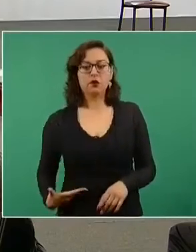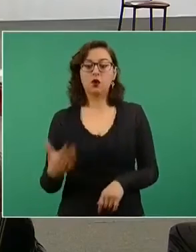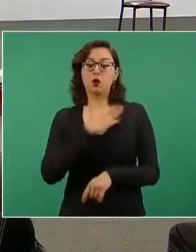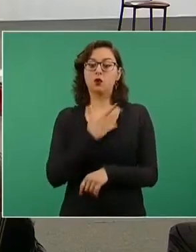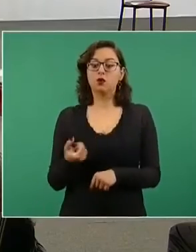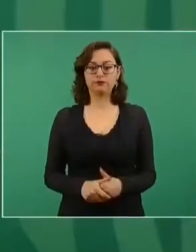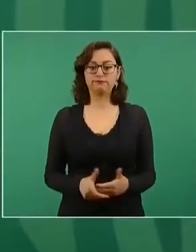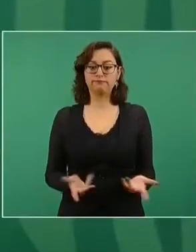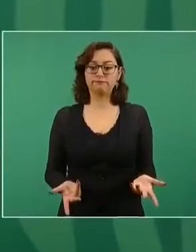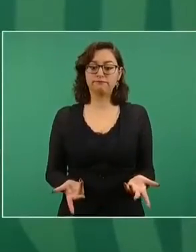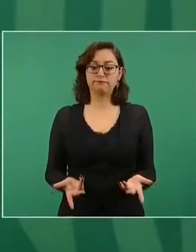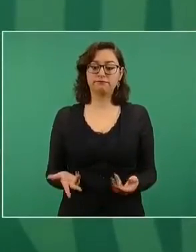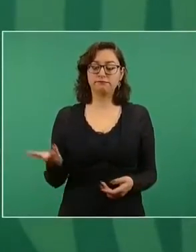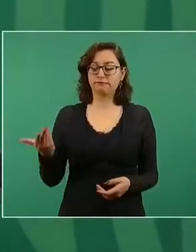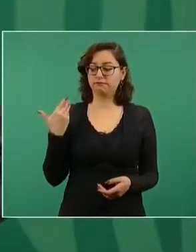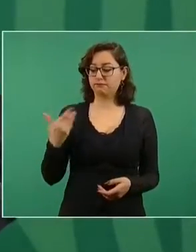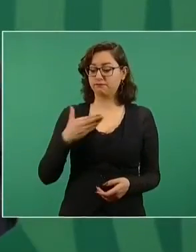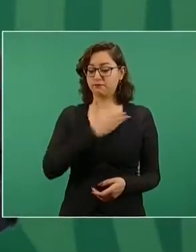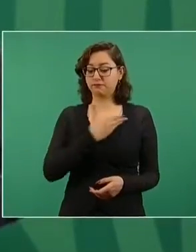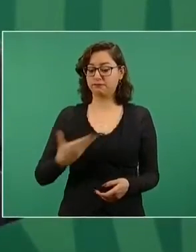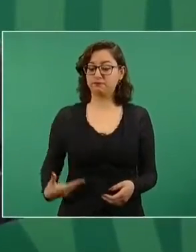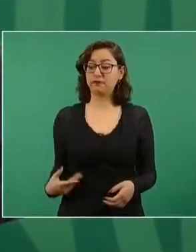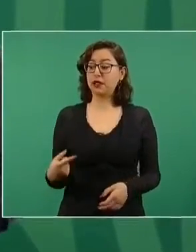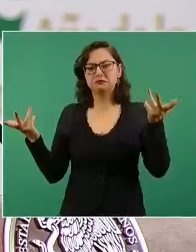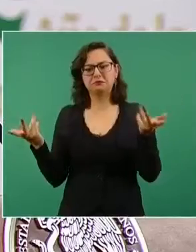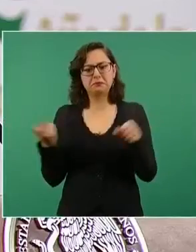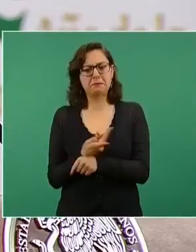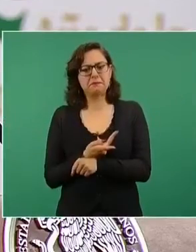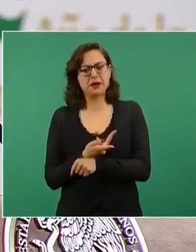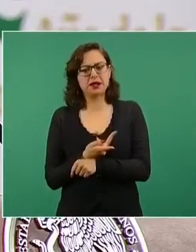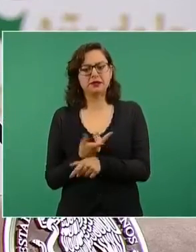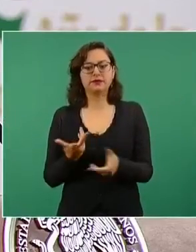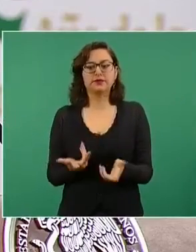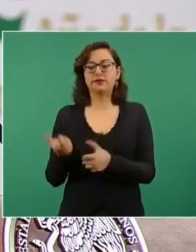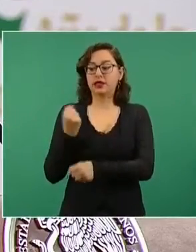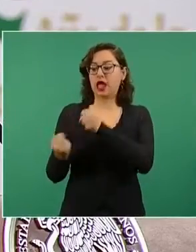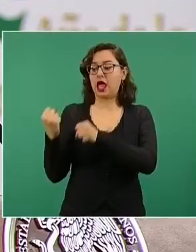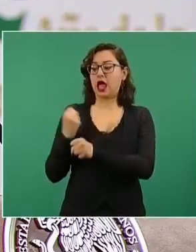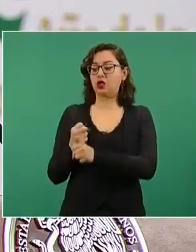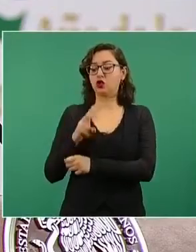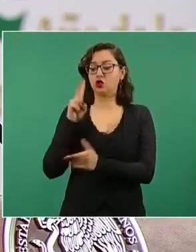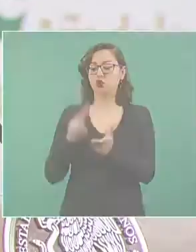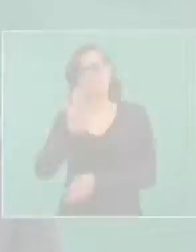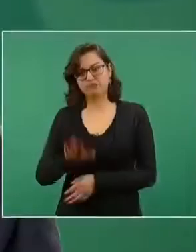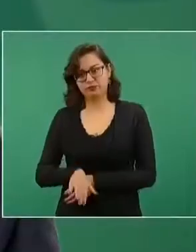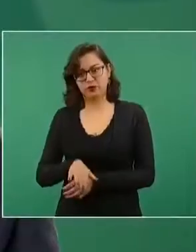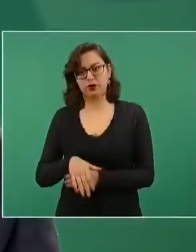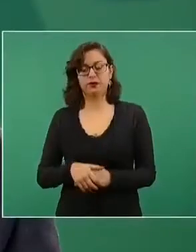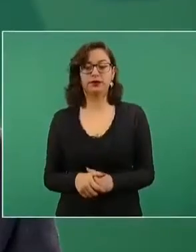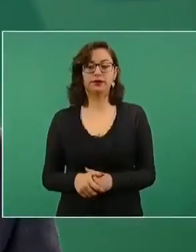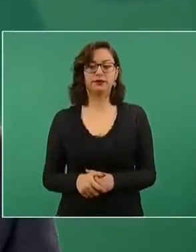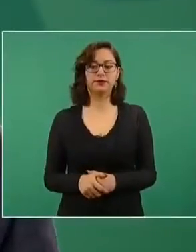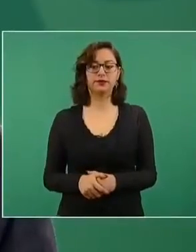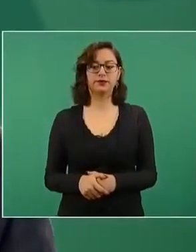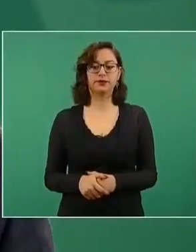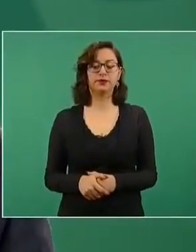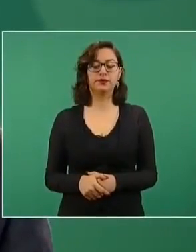Esta mañana el subsecretario de Derechos, Alejandro Encinas, habló de las personas desaparecidas en México. Las mujeres